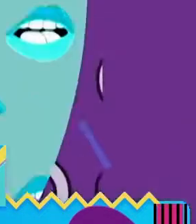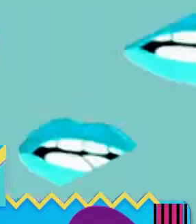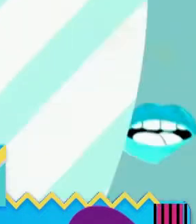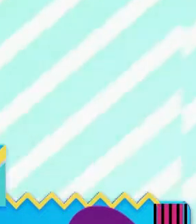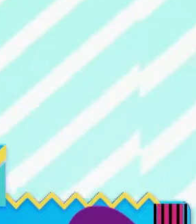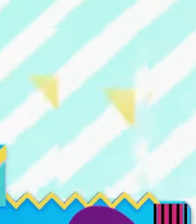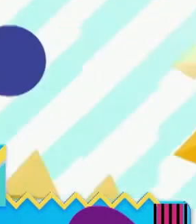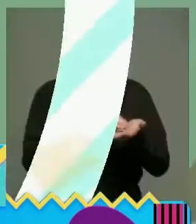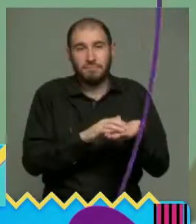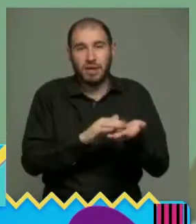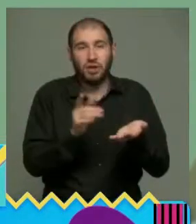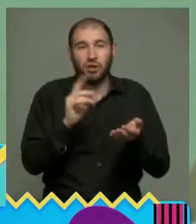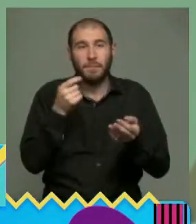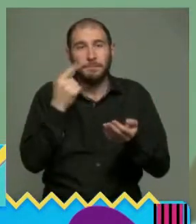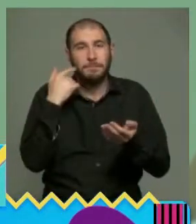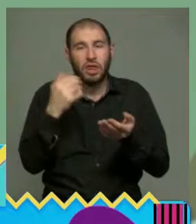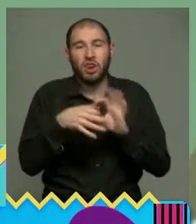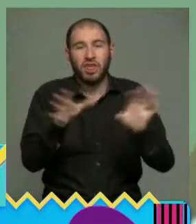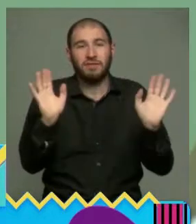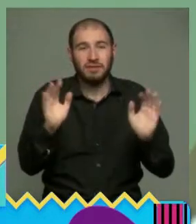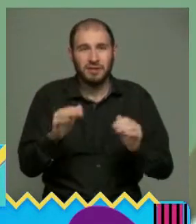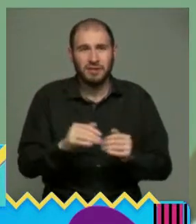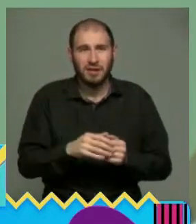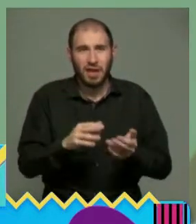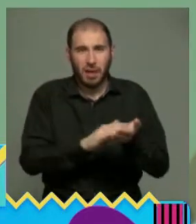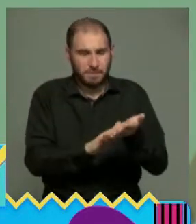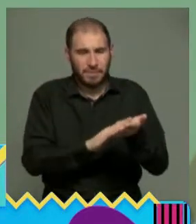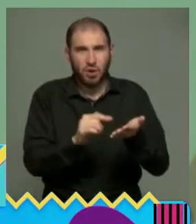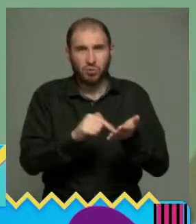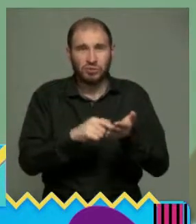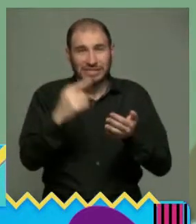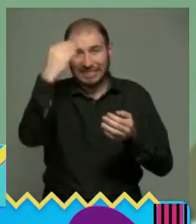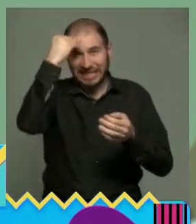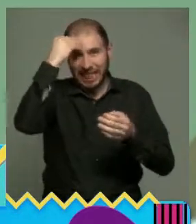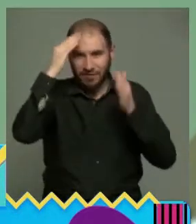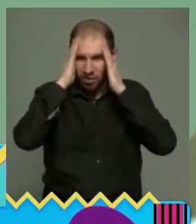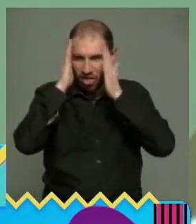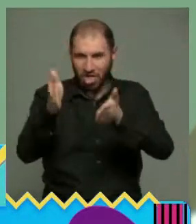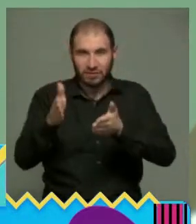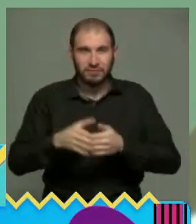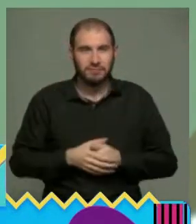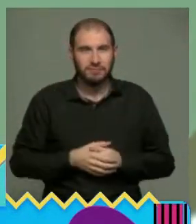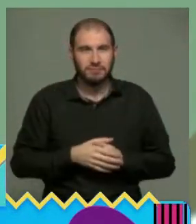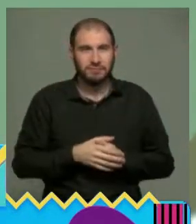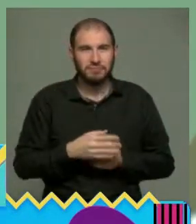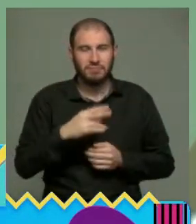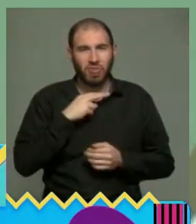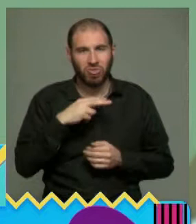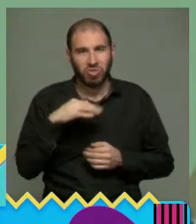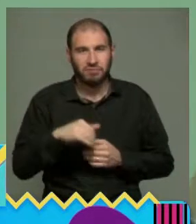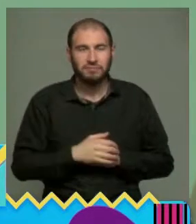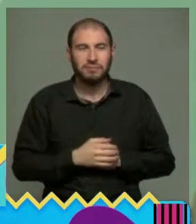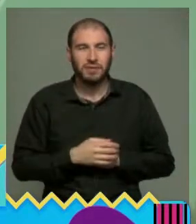teléfono en la mano, tengo en manos libres. No es la mano la que está ocupada, es el cerebro. Sí, obvio. Hagan la